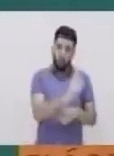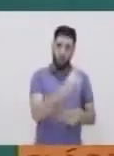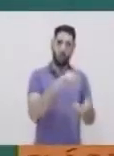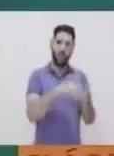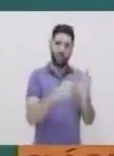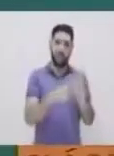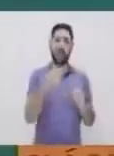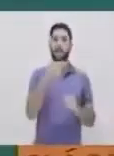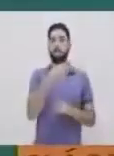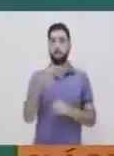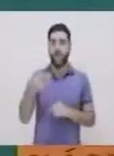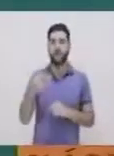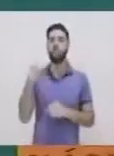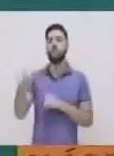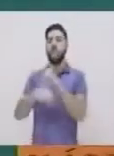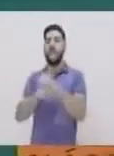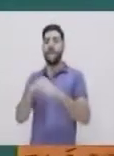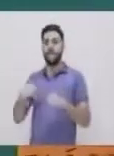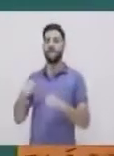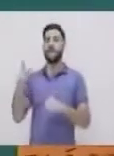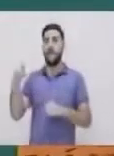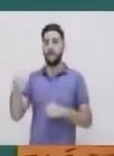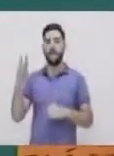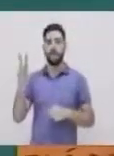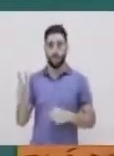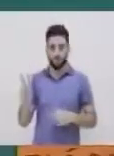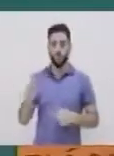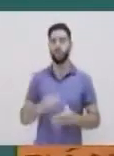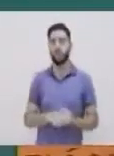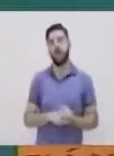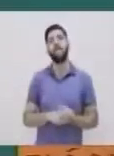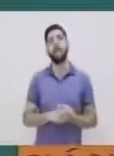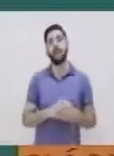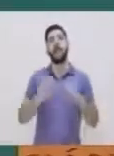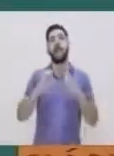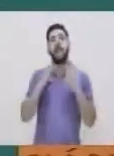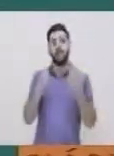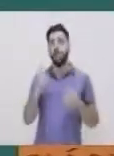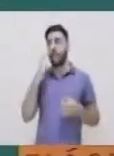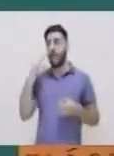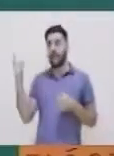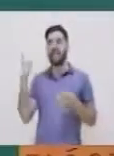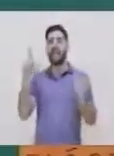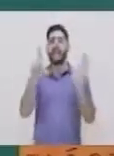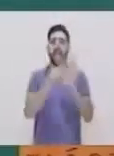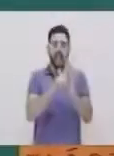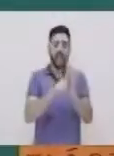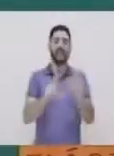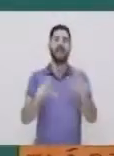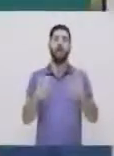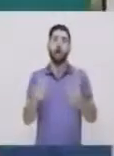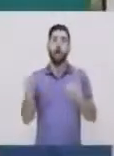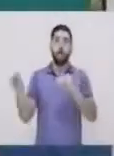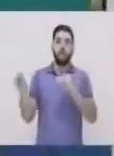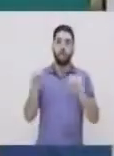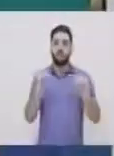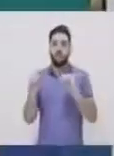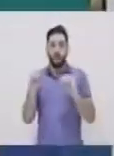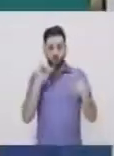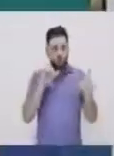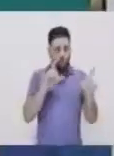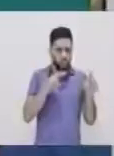negativo del impulso de la masa 2. Y aquí es donde obtenemos la ley de conservación de